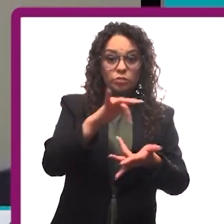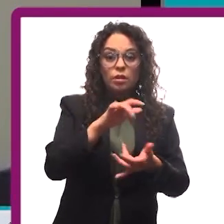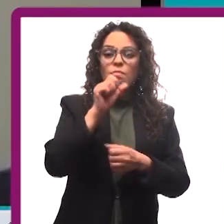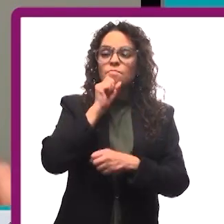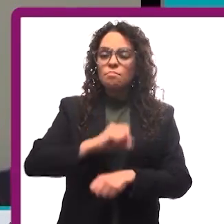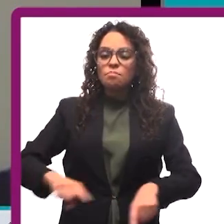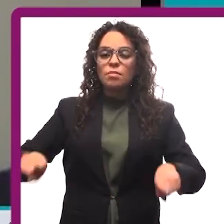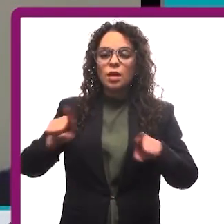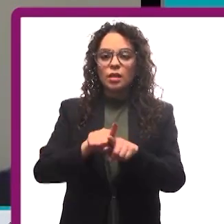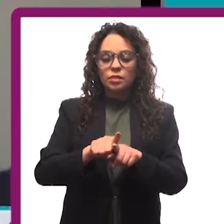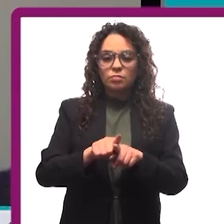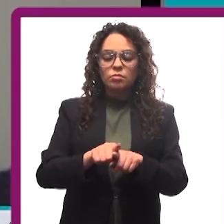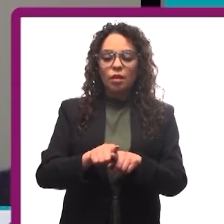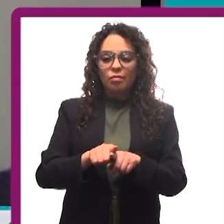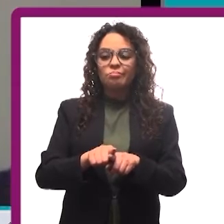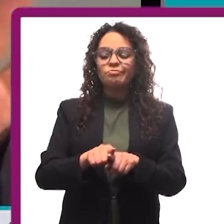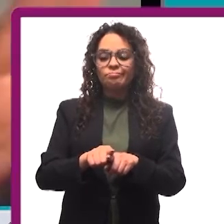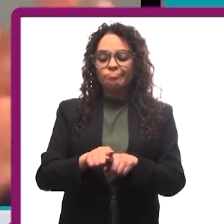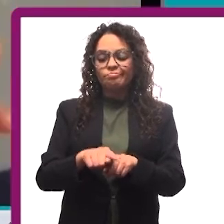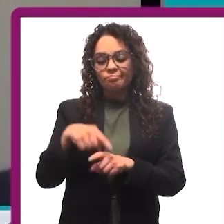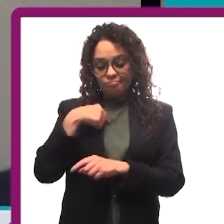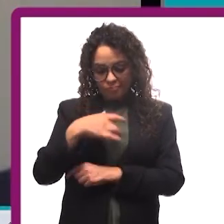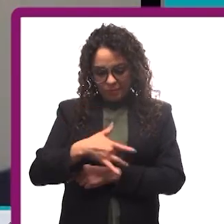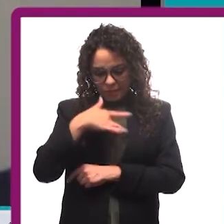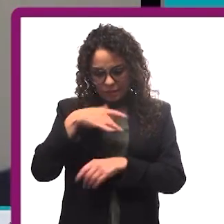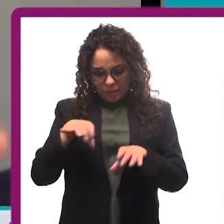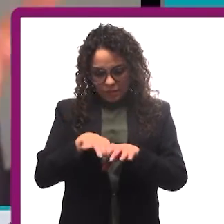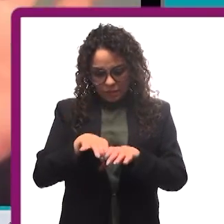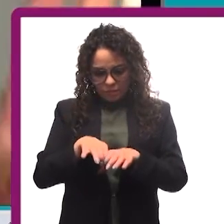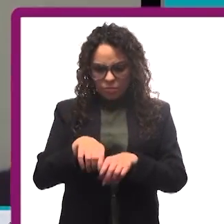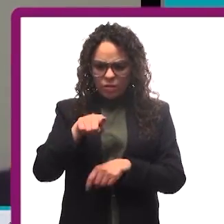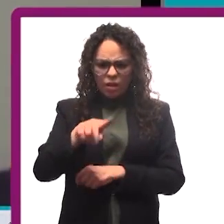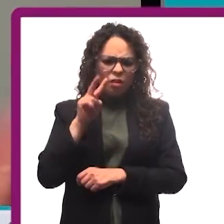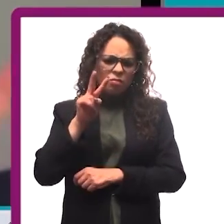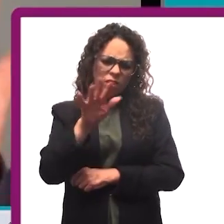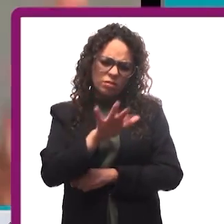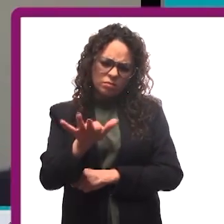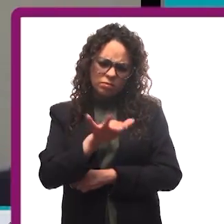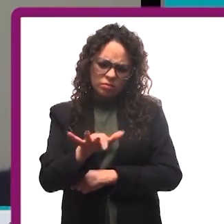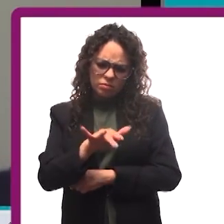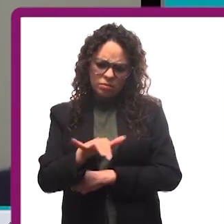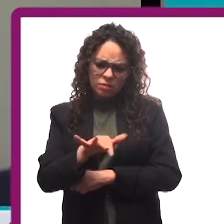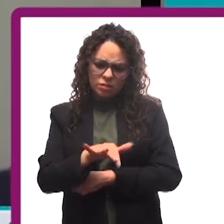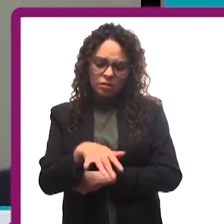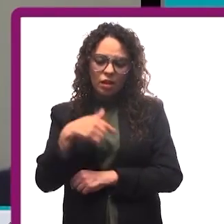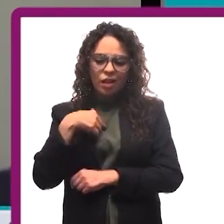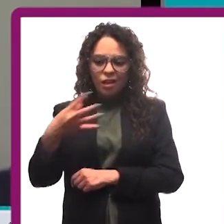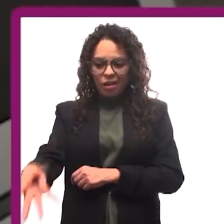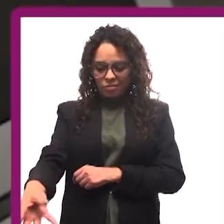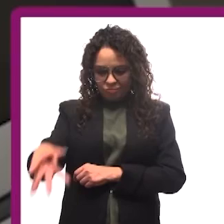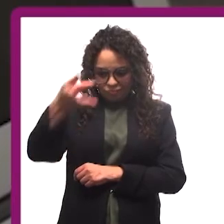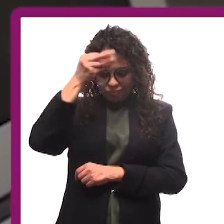también contagiándose emocionalmente de la emoción que esté presente circulando en esa red